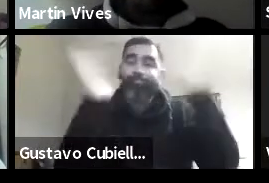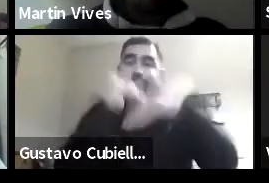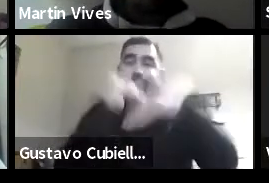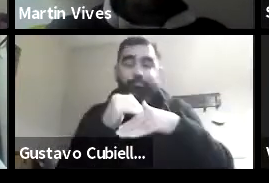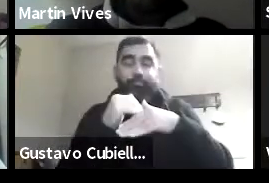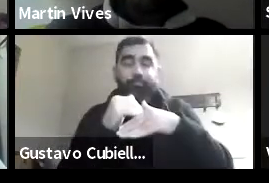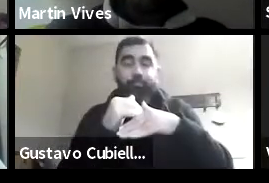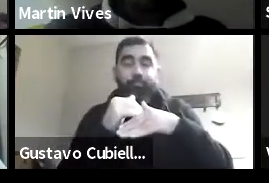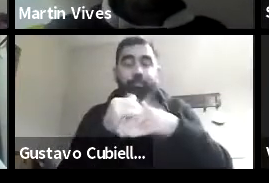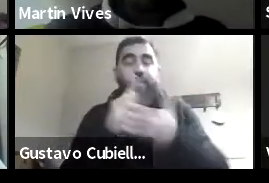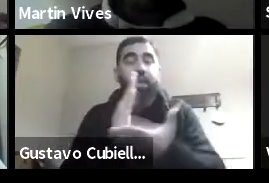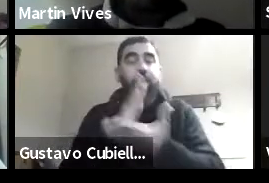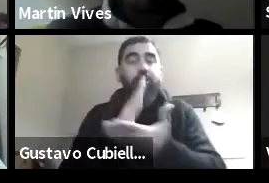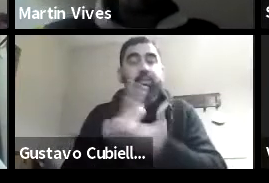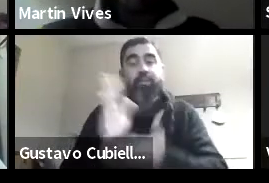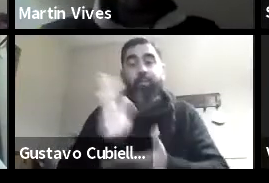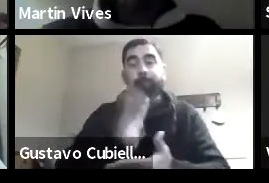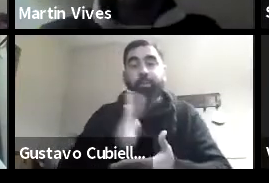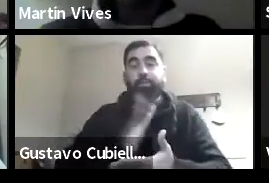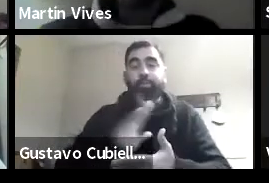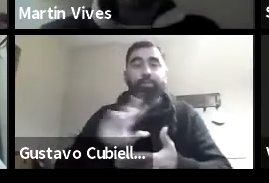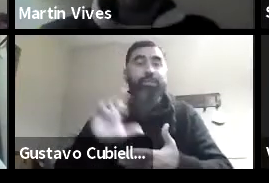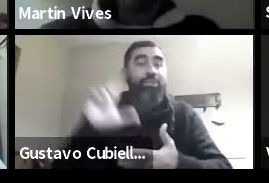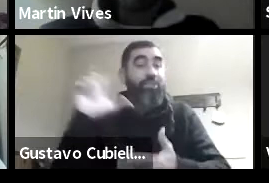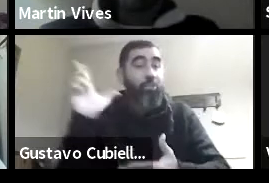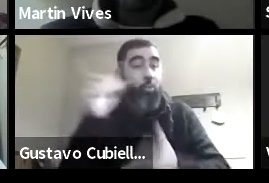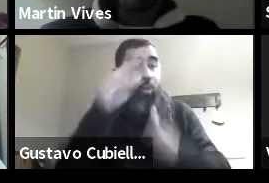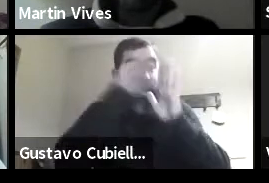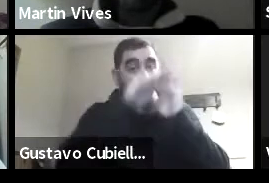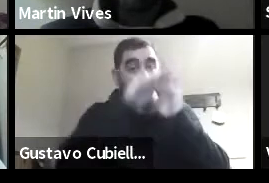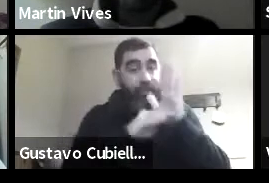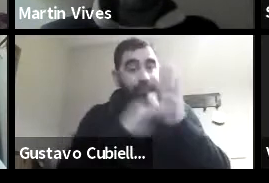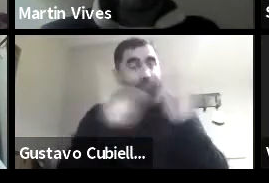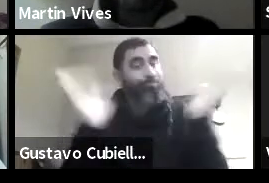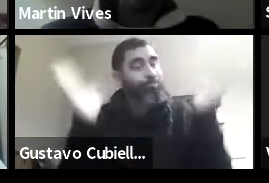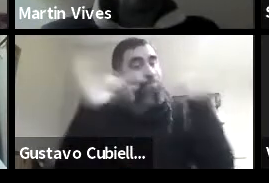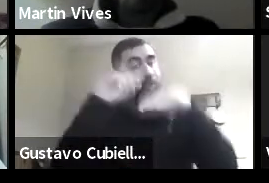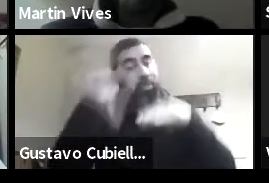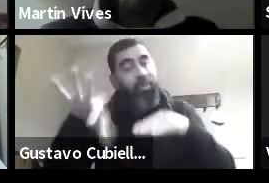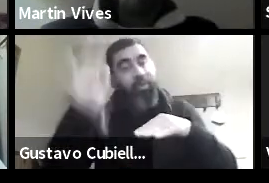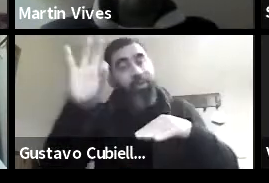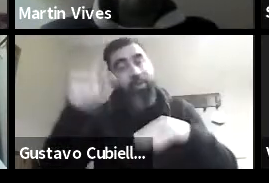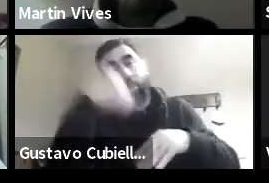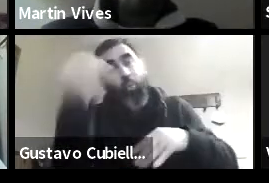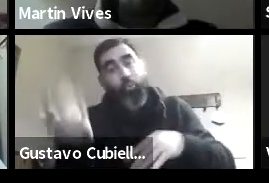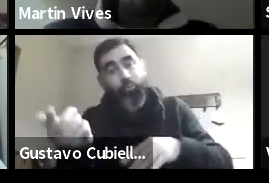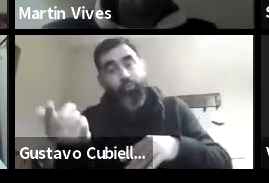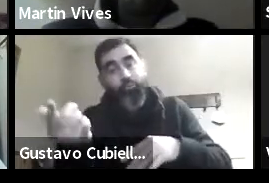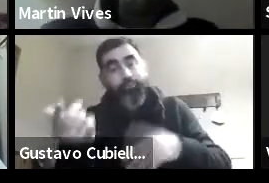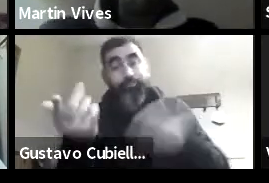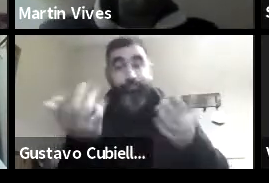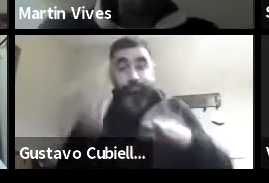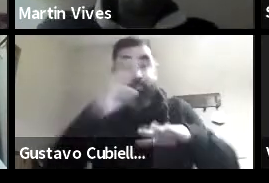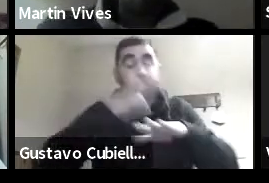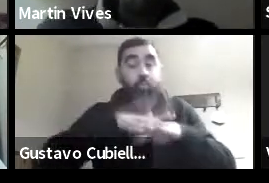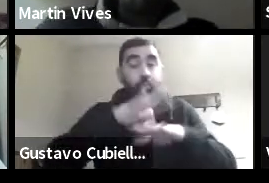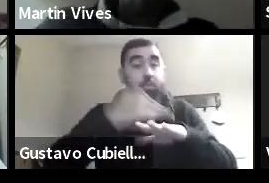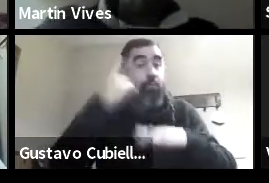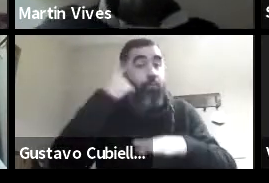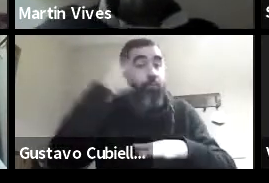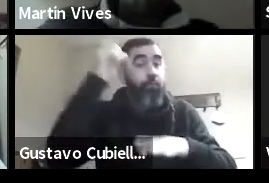un asistente si no lo encuentra en la lista. En su momento, cuando se generó esa cláusula y con estas restricciones,